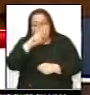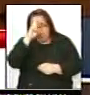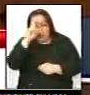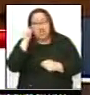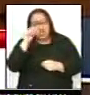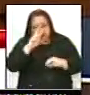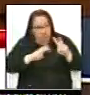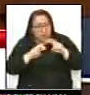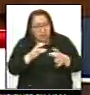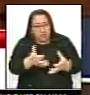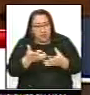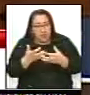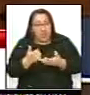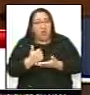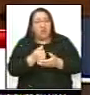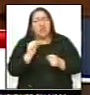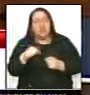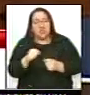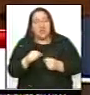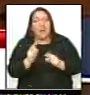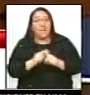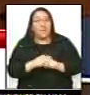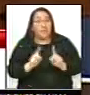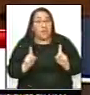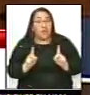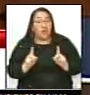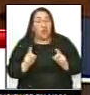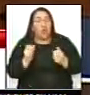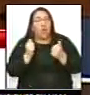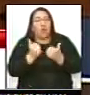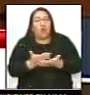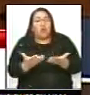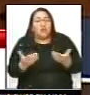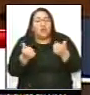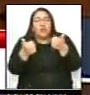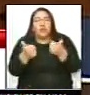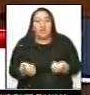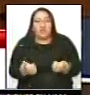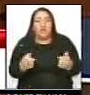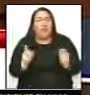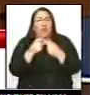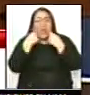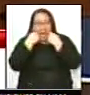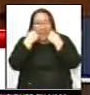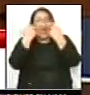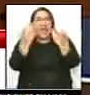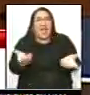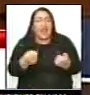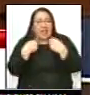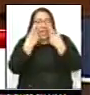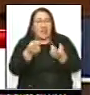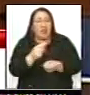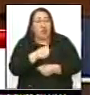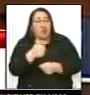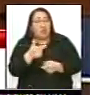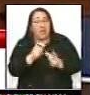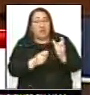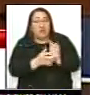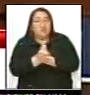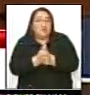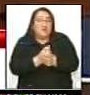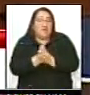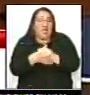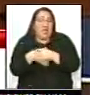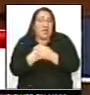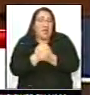explotarlo, por supuesto que sí, presidente, pero en condiciones óptimas. No regalar nuestros recursos para que empresas